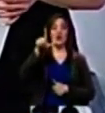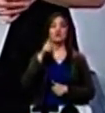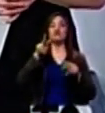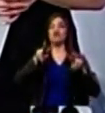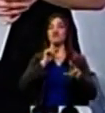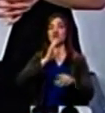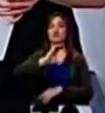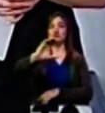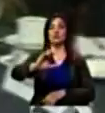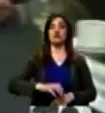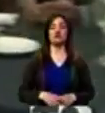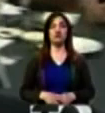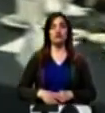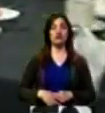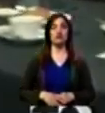Lasso.